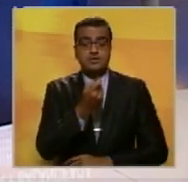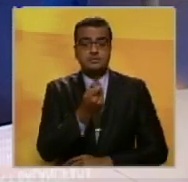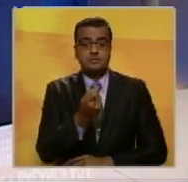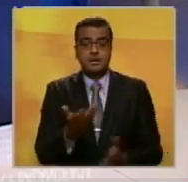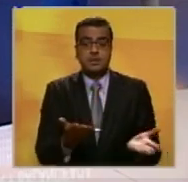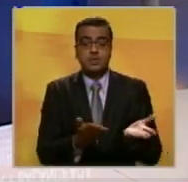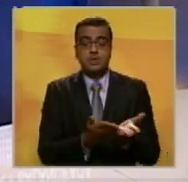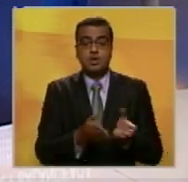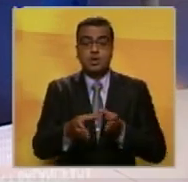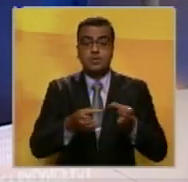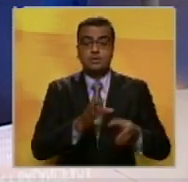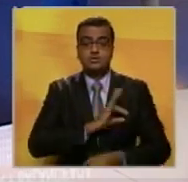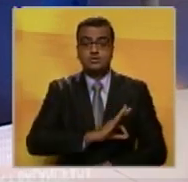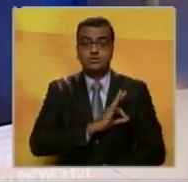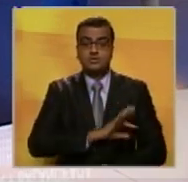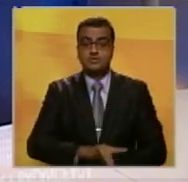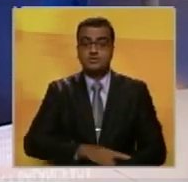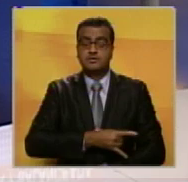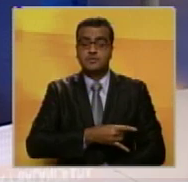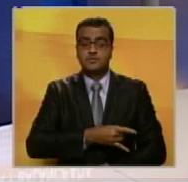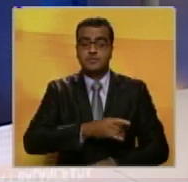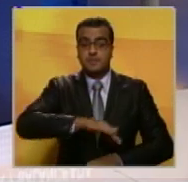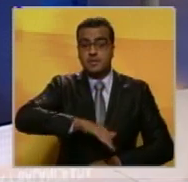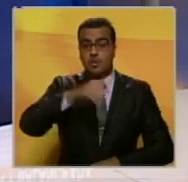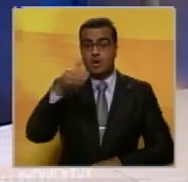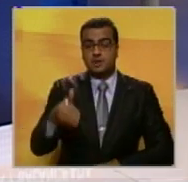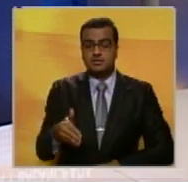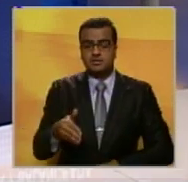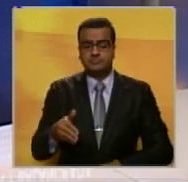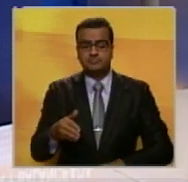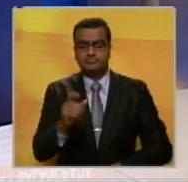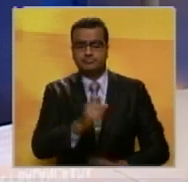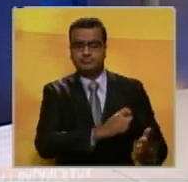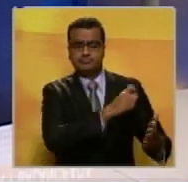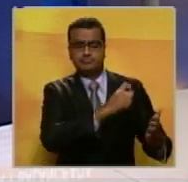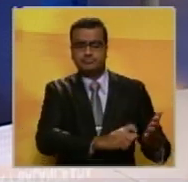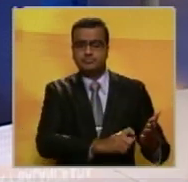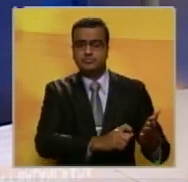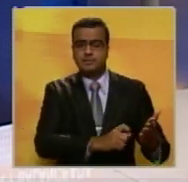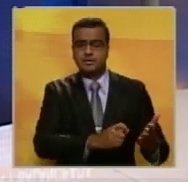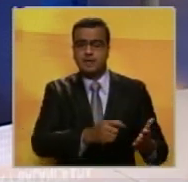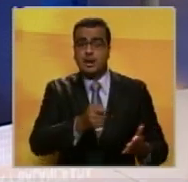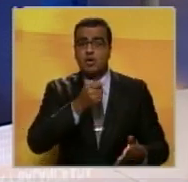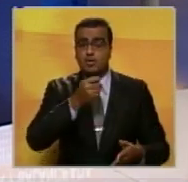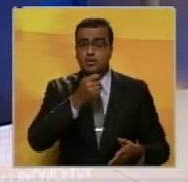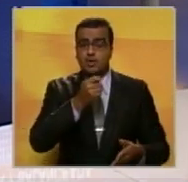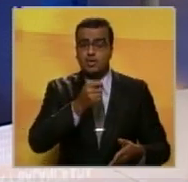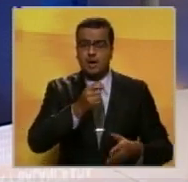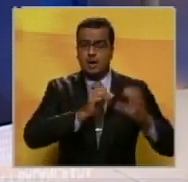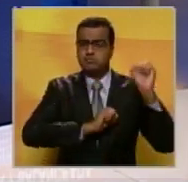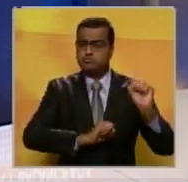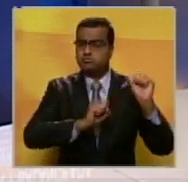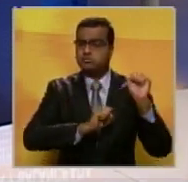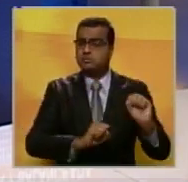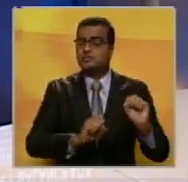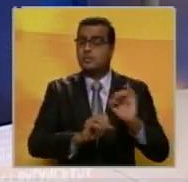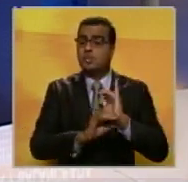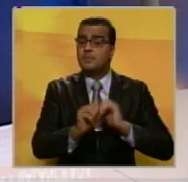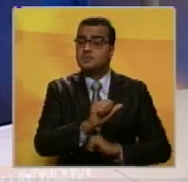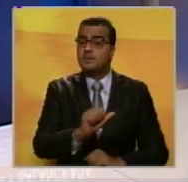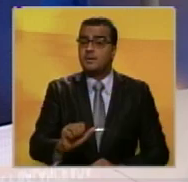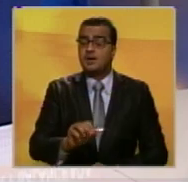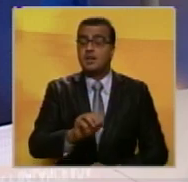Escuela de Comunicación Social de la Universidad de los Andes condenaron los ataques a medios privados en las protestas. En las últimas semanas, al